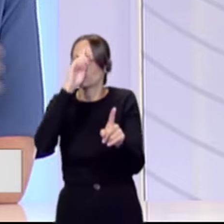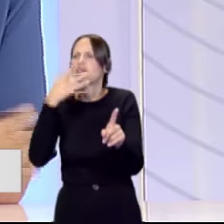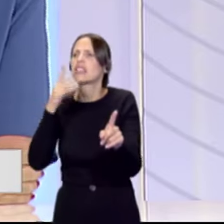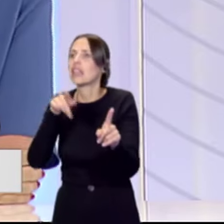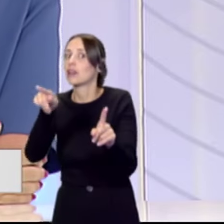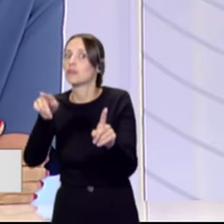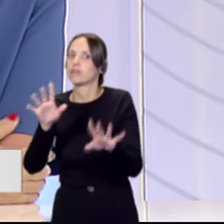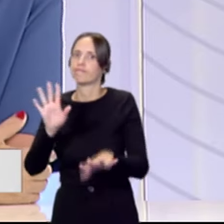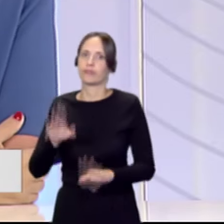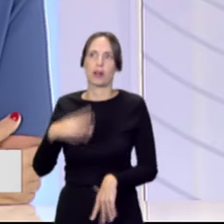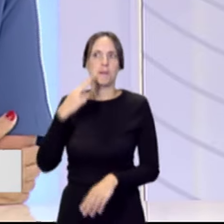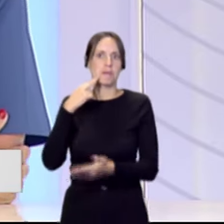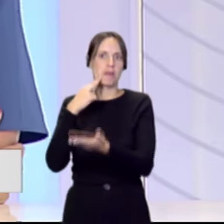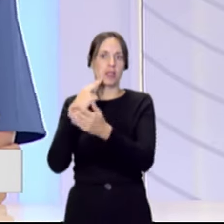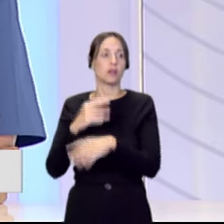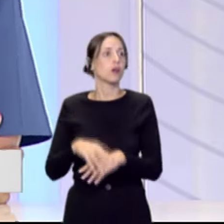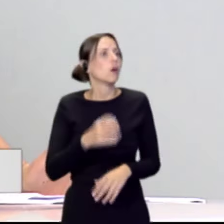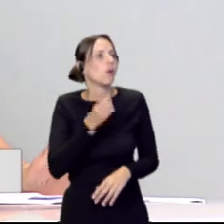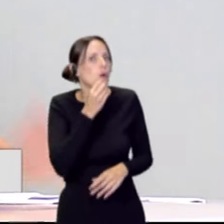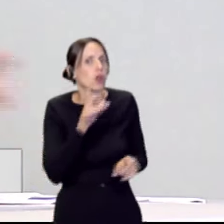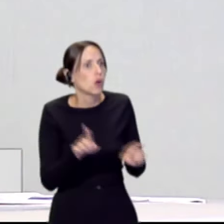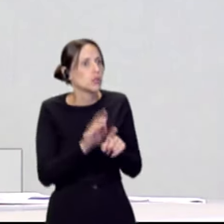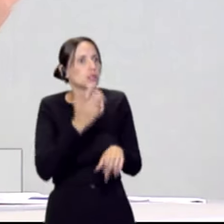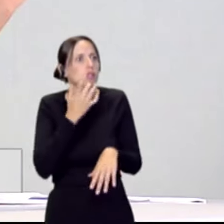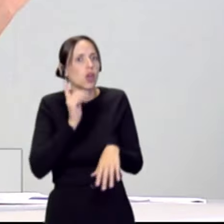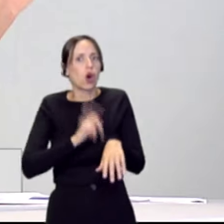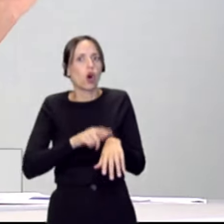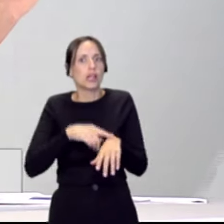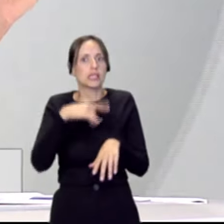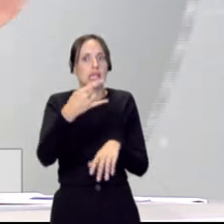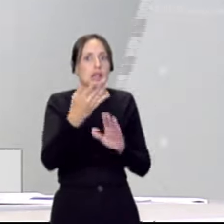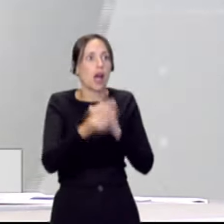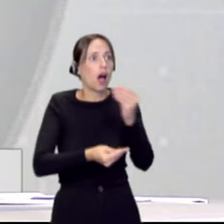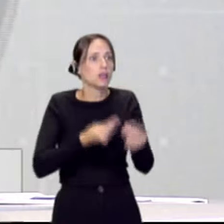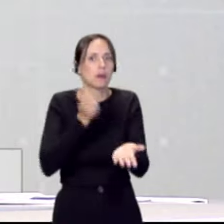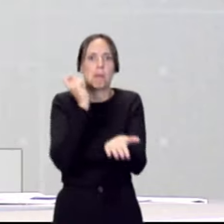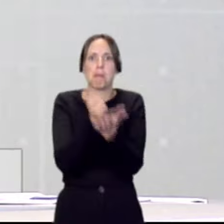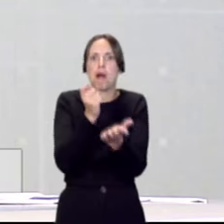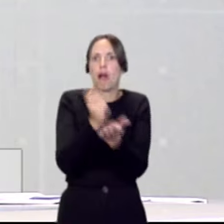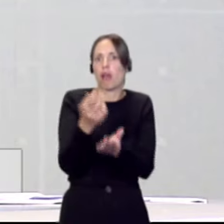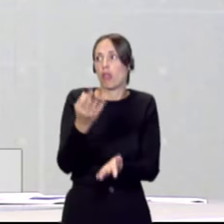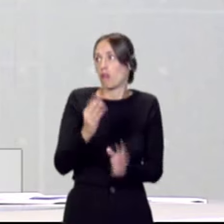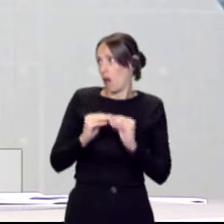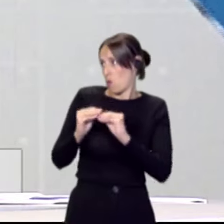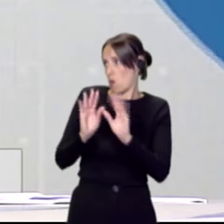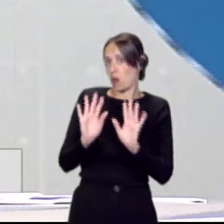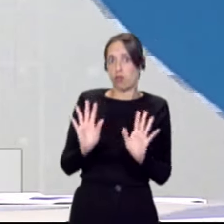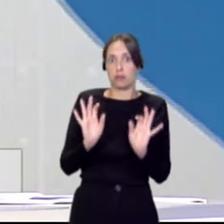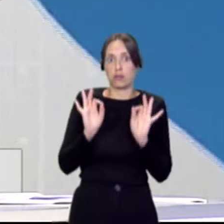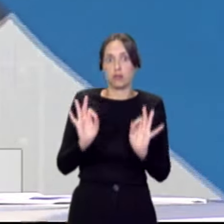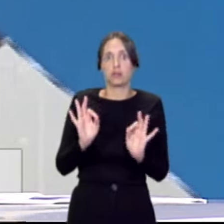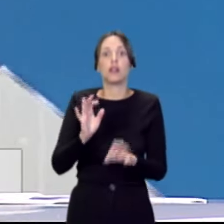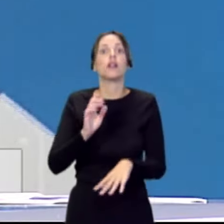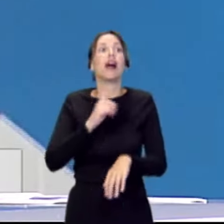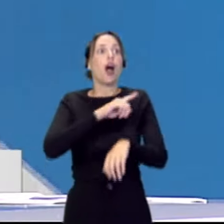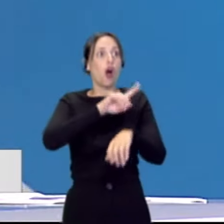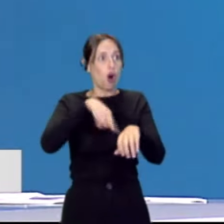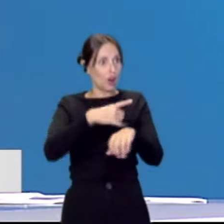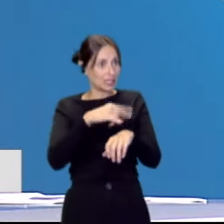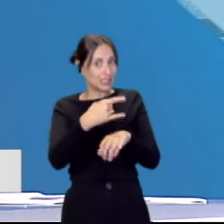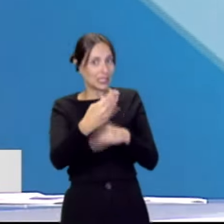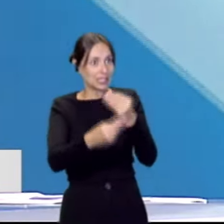bueno, si las hace, que las paguen. Eso sí, creo que estamos todos de acuerdo. O sea, si es necesario hacer horas extras, ese es el análisis que podemos hacer aquí,